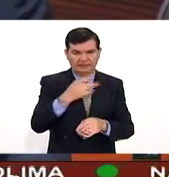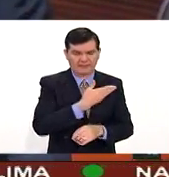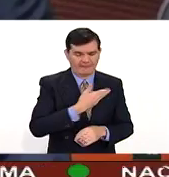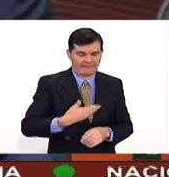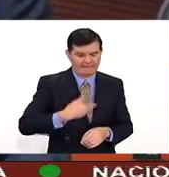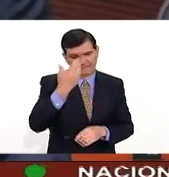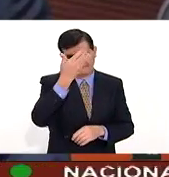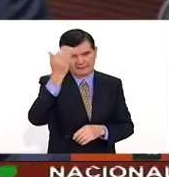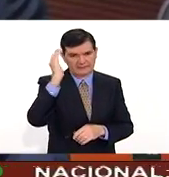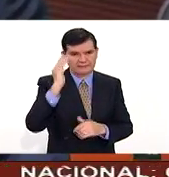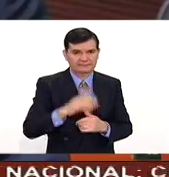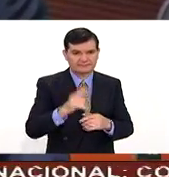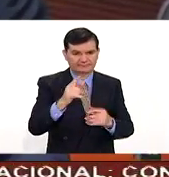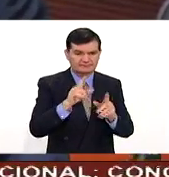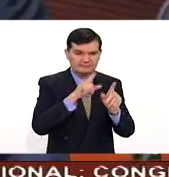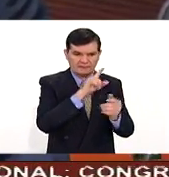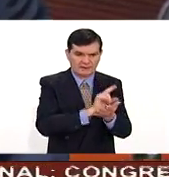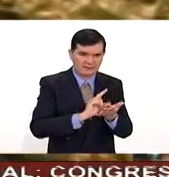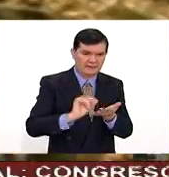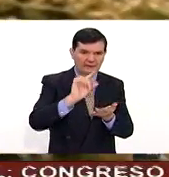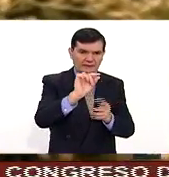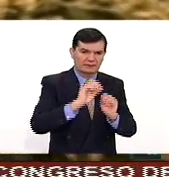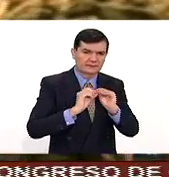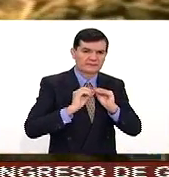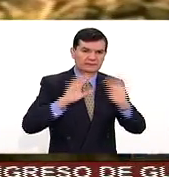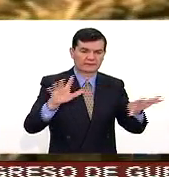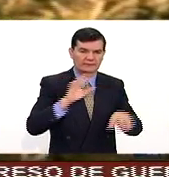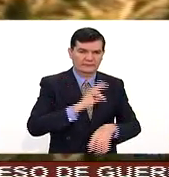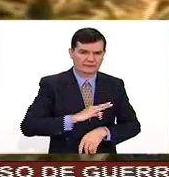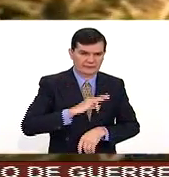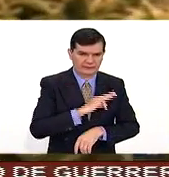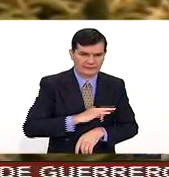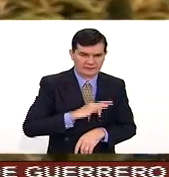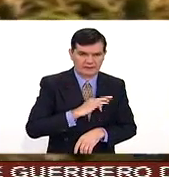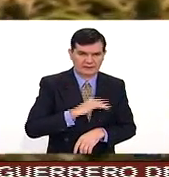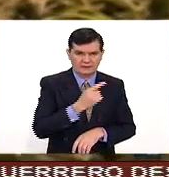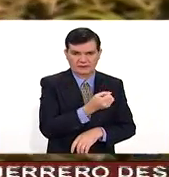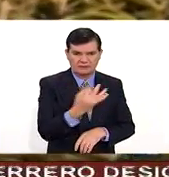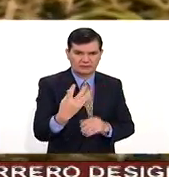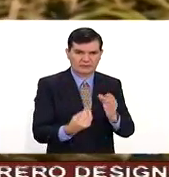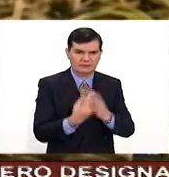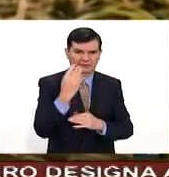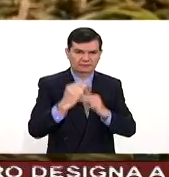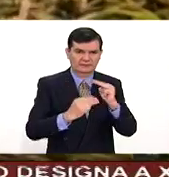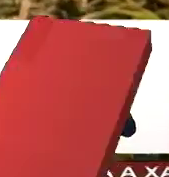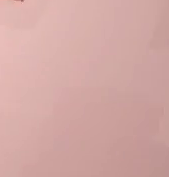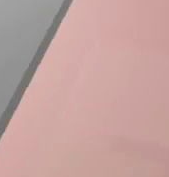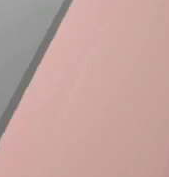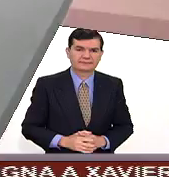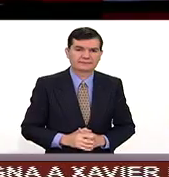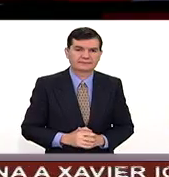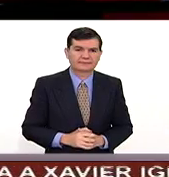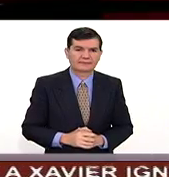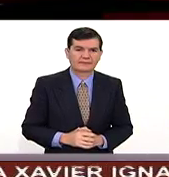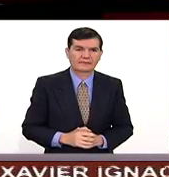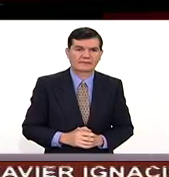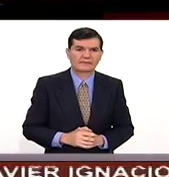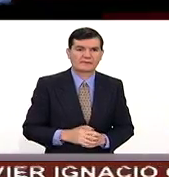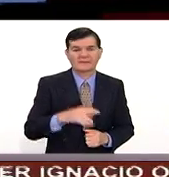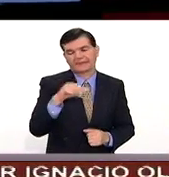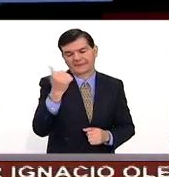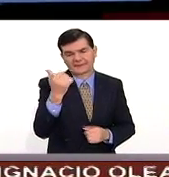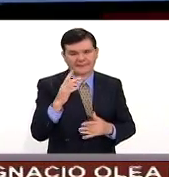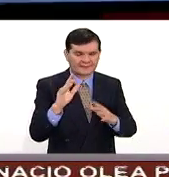presidente Enrique Peña Nieto tuiteó y mandó felicitar a los nuevos ministros. En